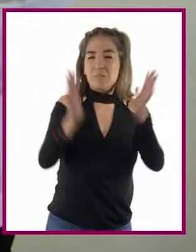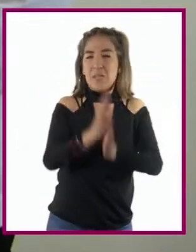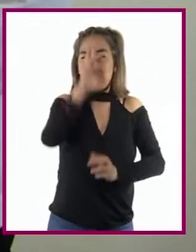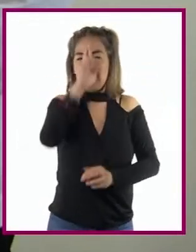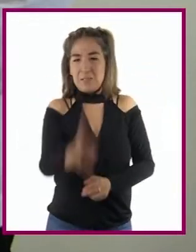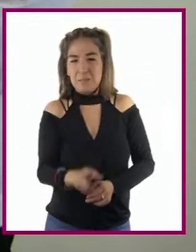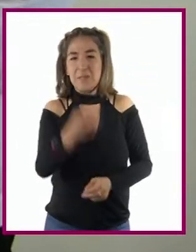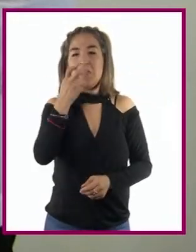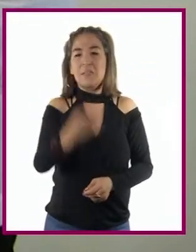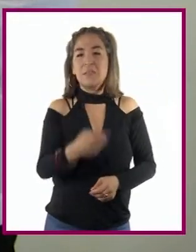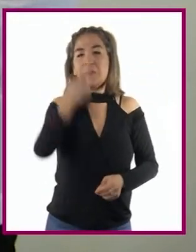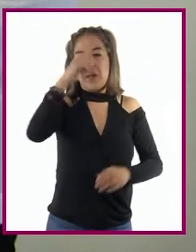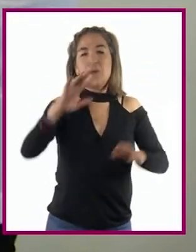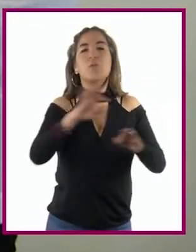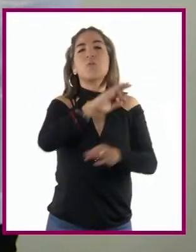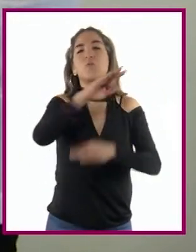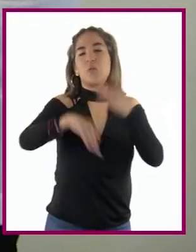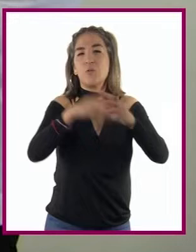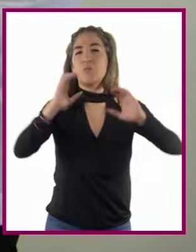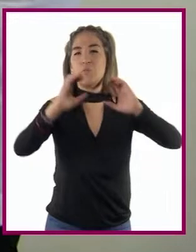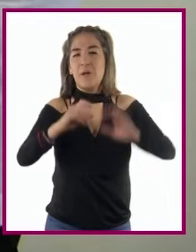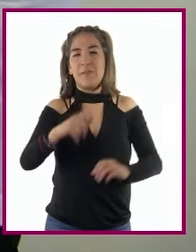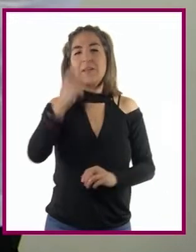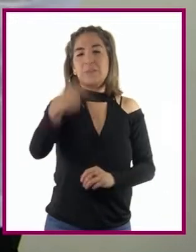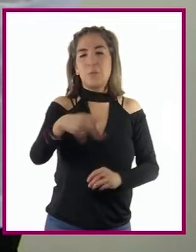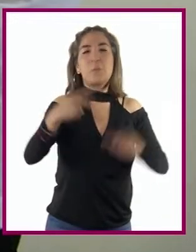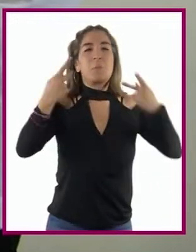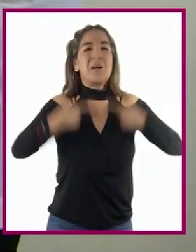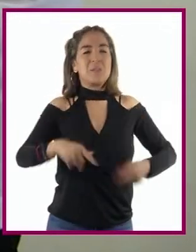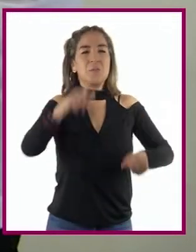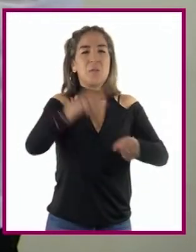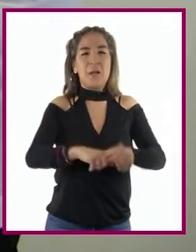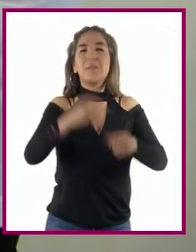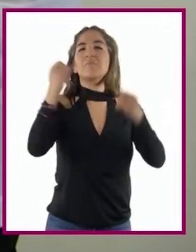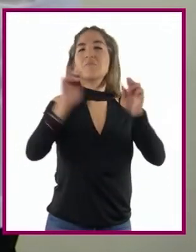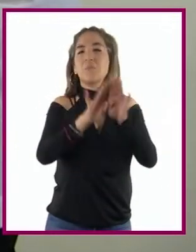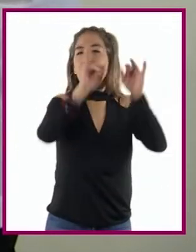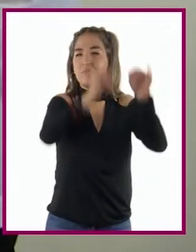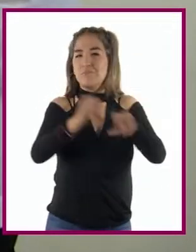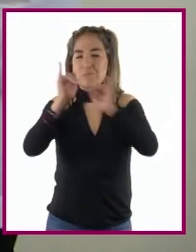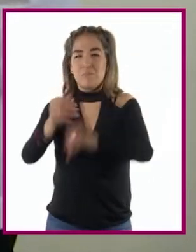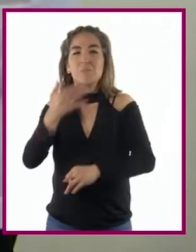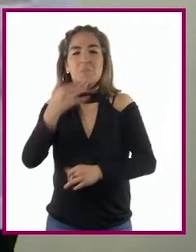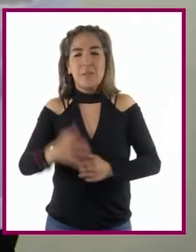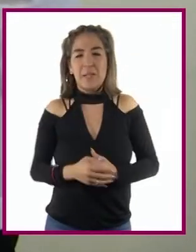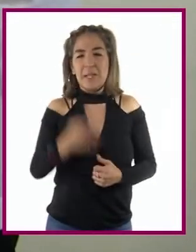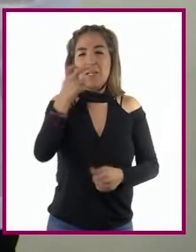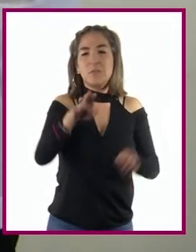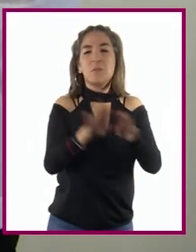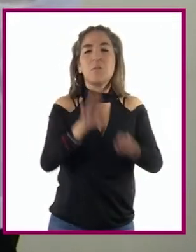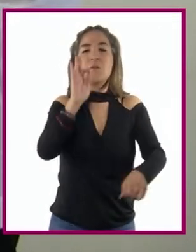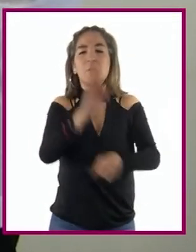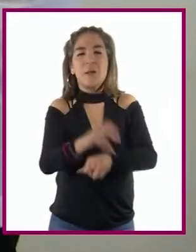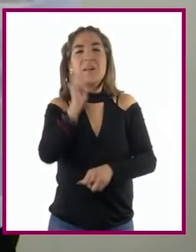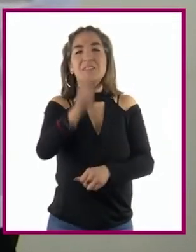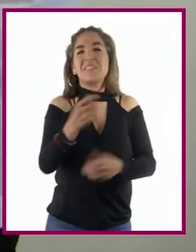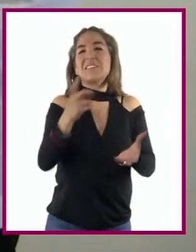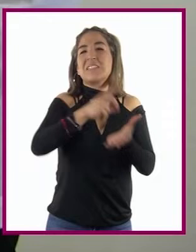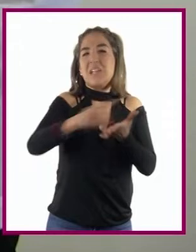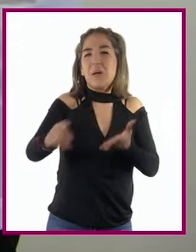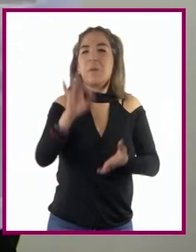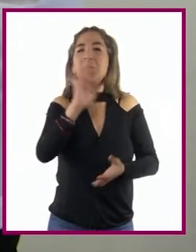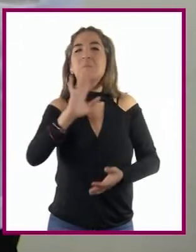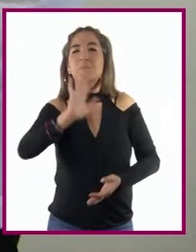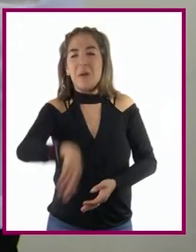para salvaguardar la dignidad de las personas. La principal función de las leyes es la de proteger los derechos de las personas, pero